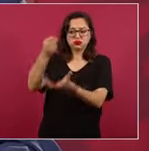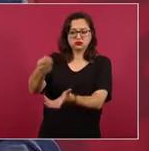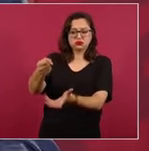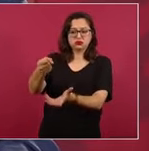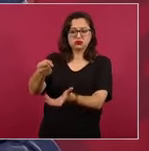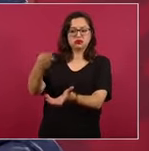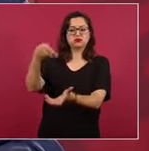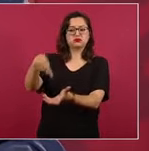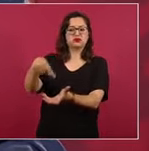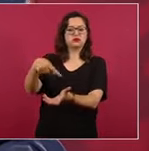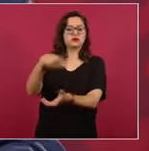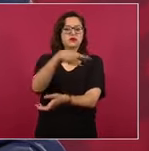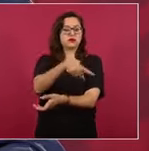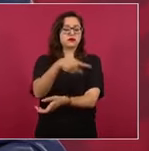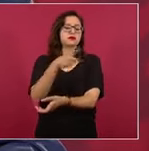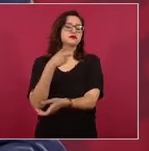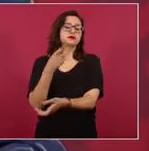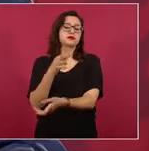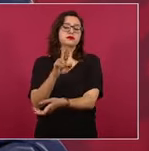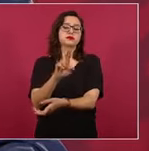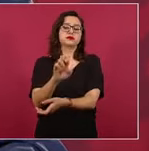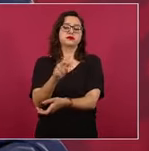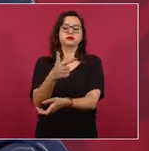se queda